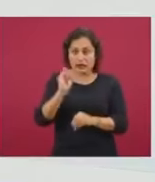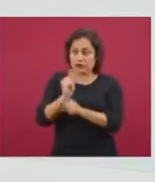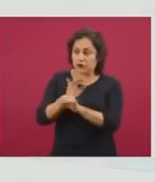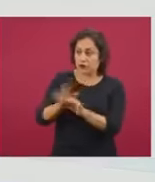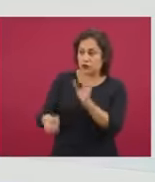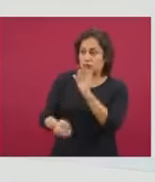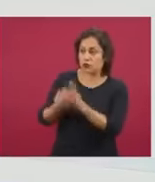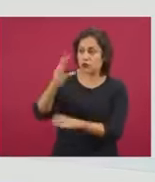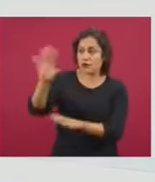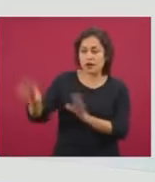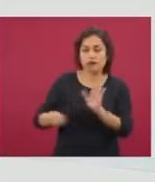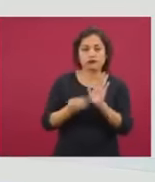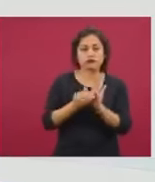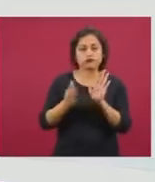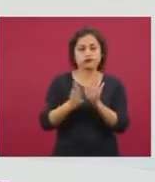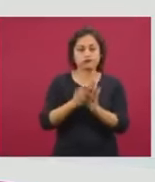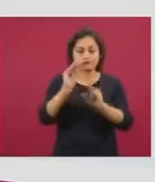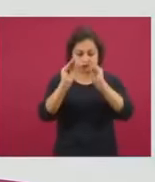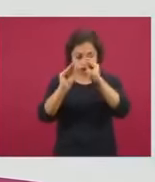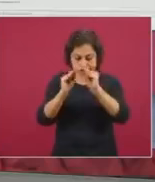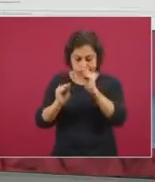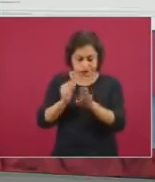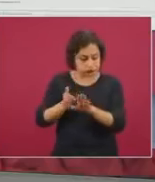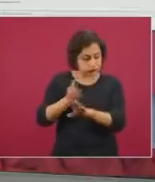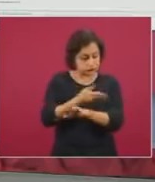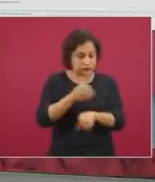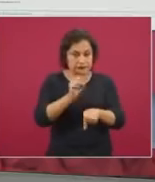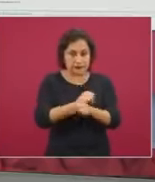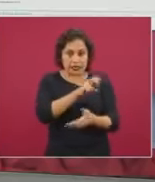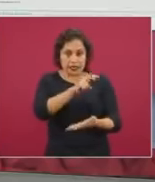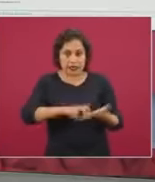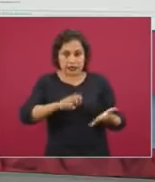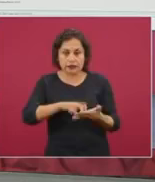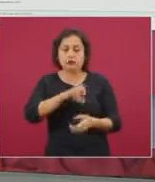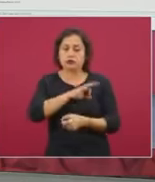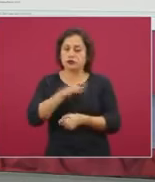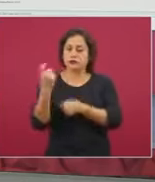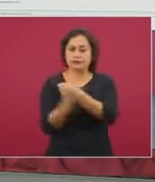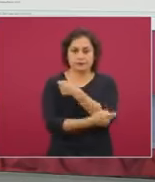del subregistro de semanas previas se corrige. La siguiente, por favor.